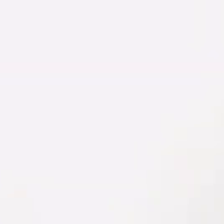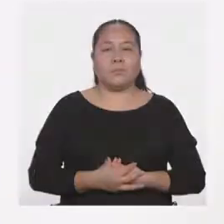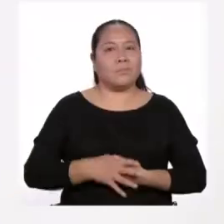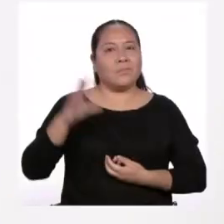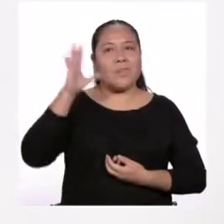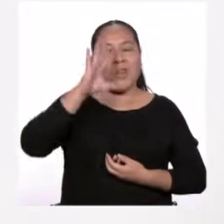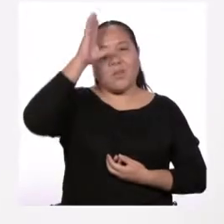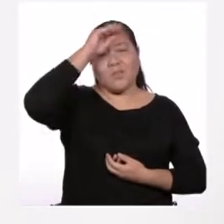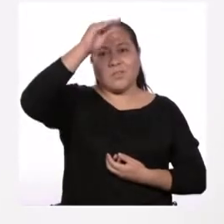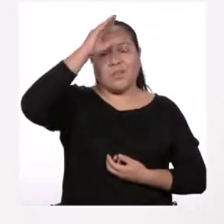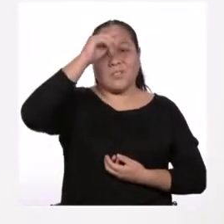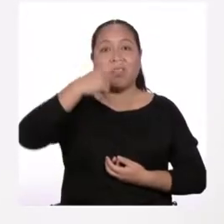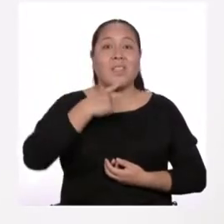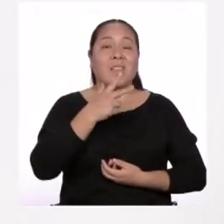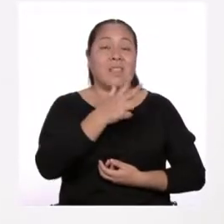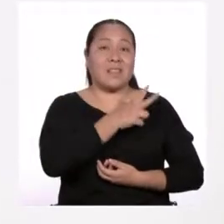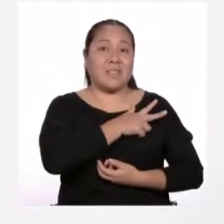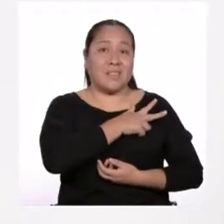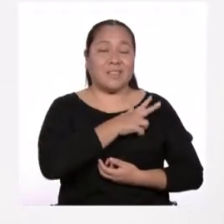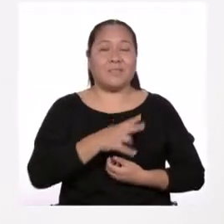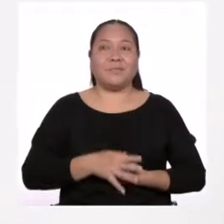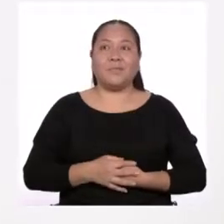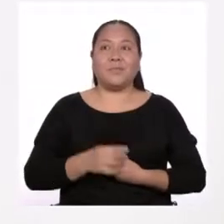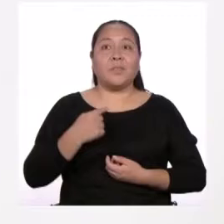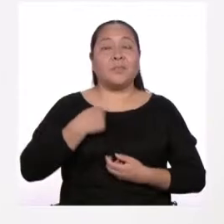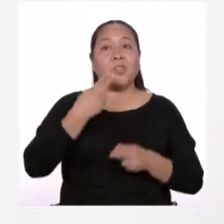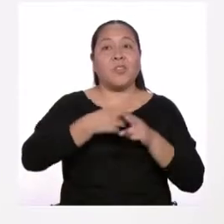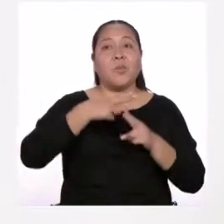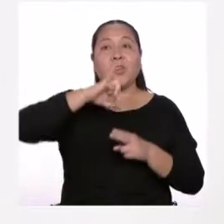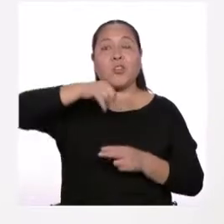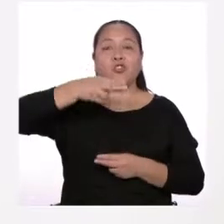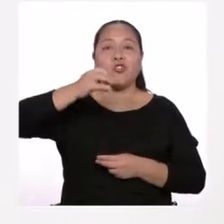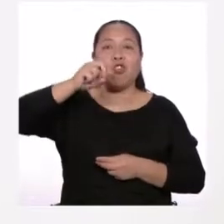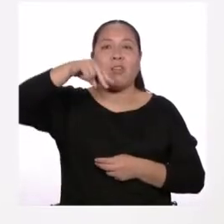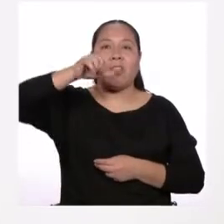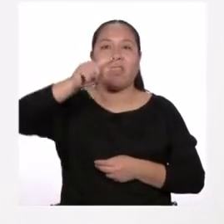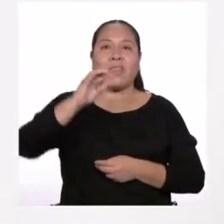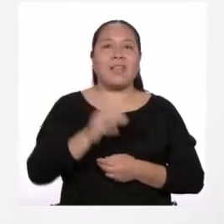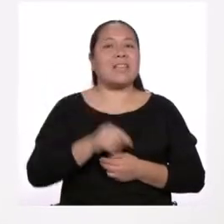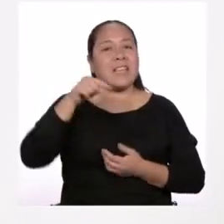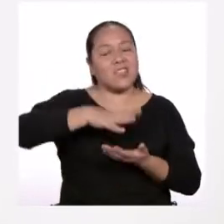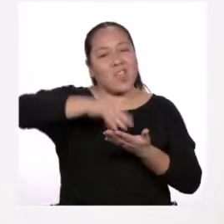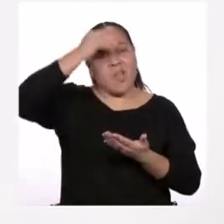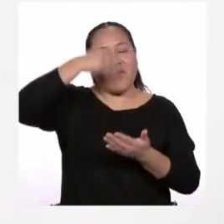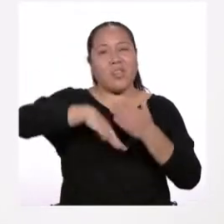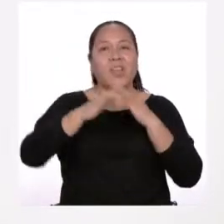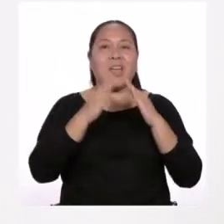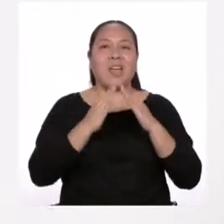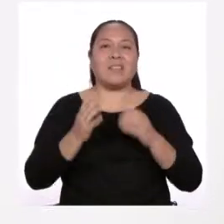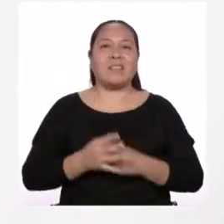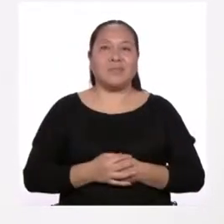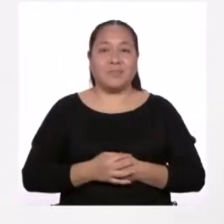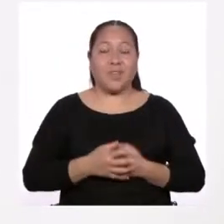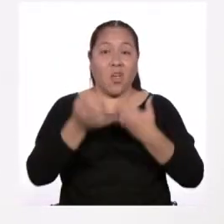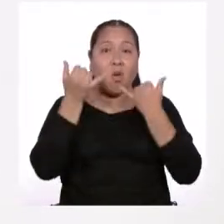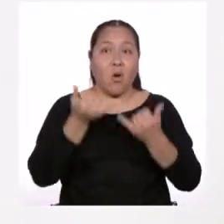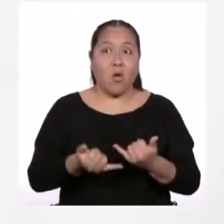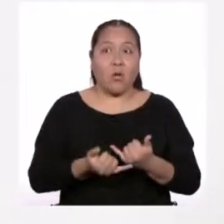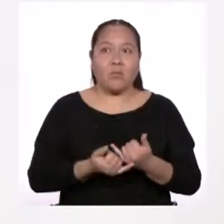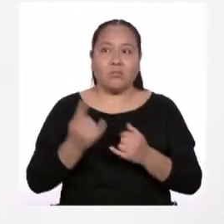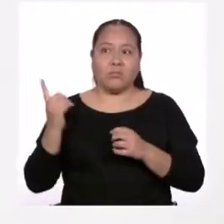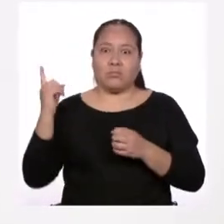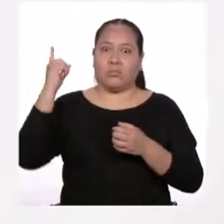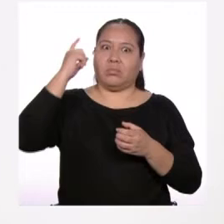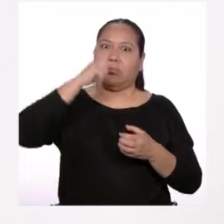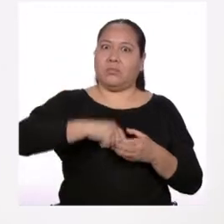Hola chicas y chicos de tercero de secundaria. Yo soy Jonathan Hernández y esto es Aprende en Casa. Hoy venir al set ha